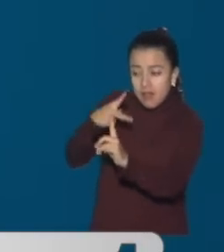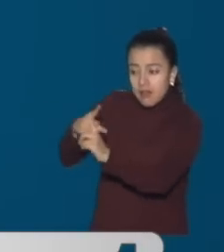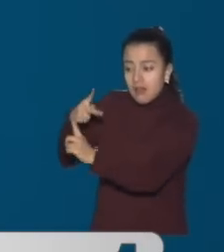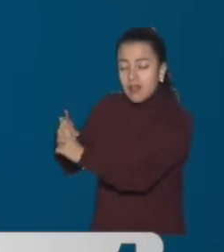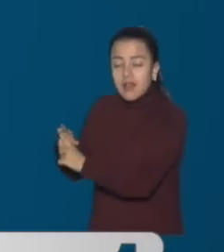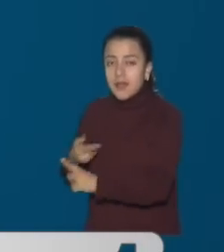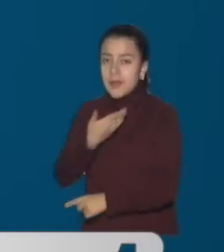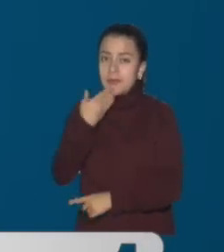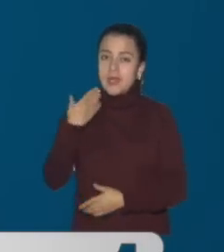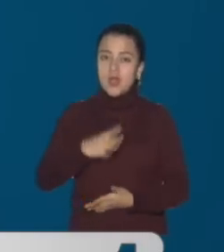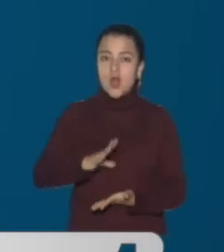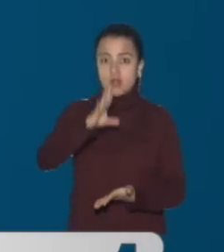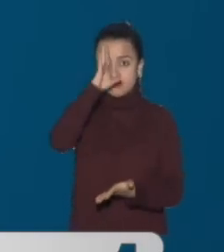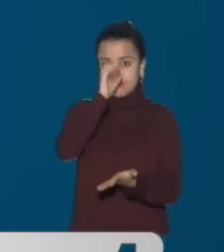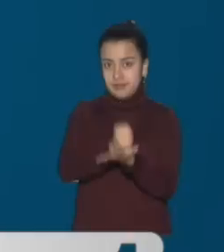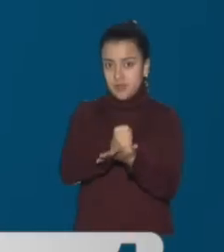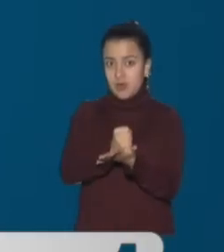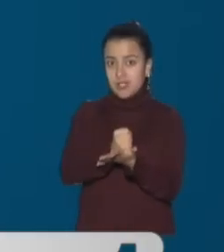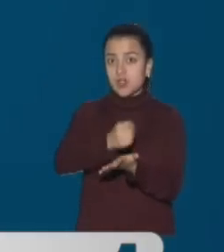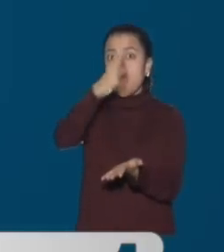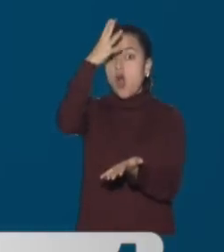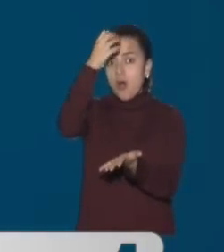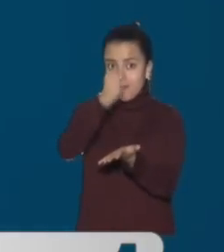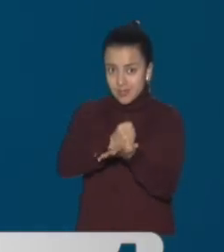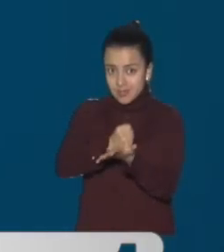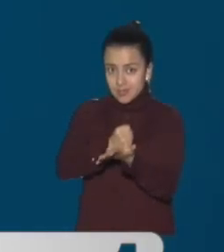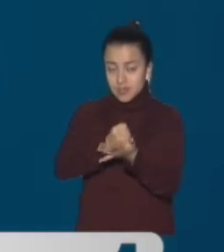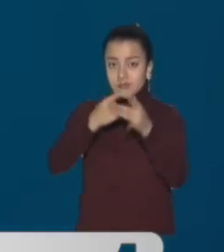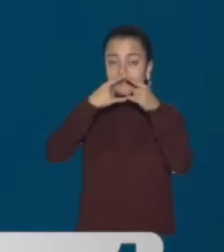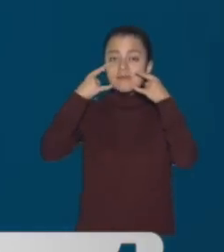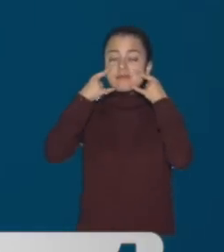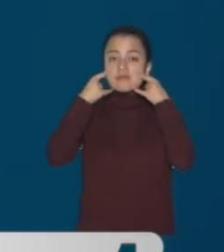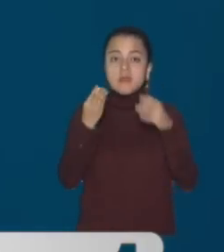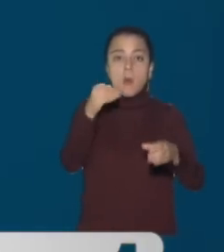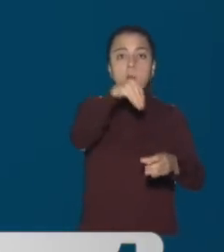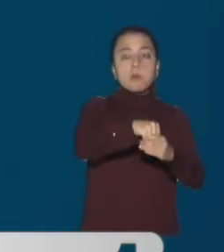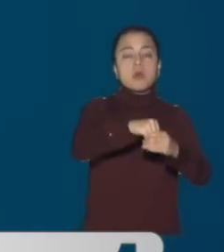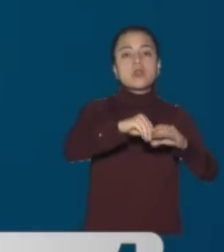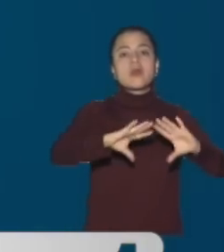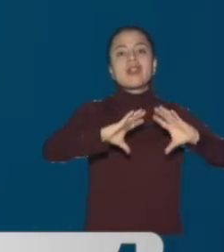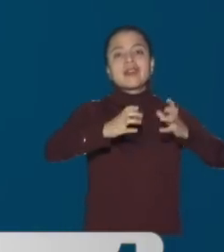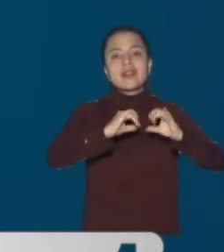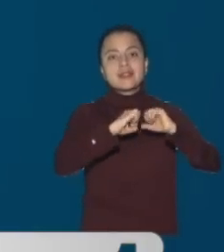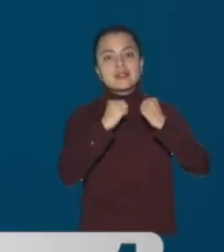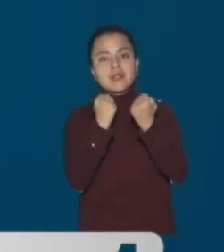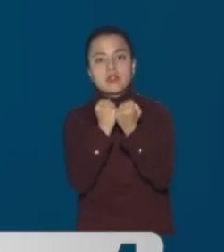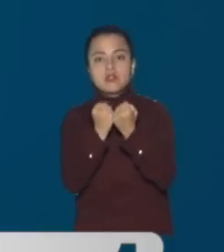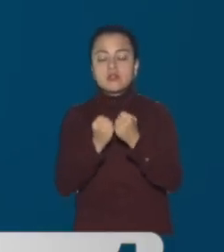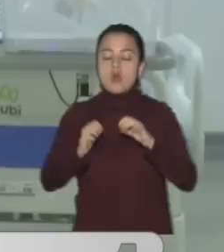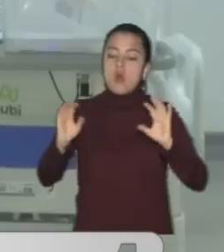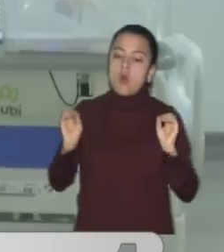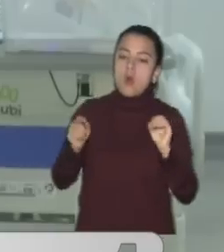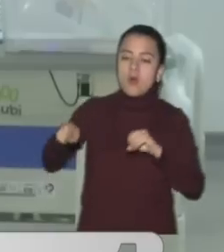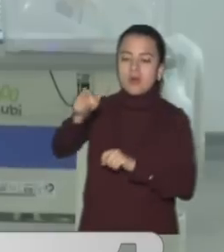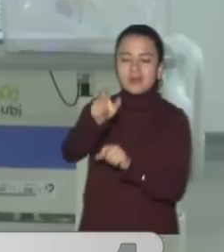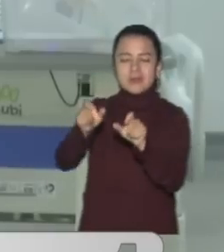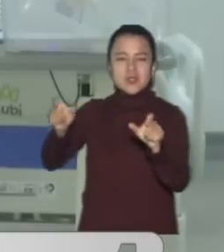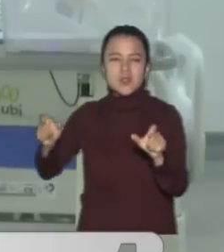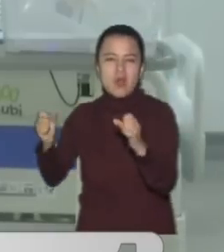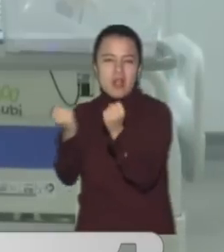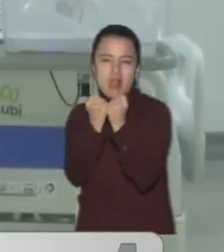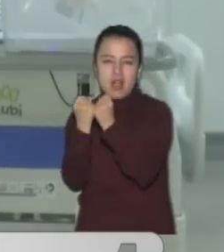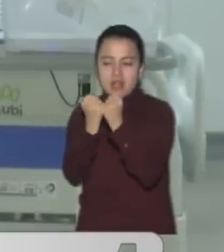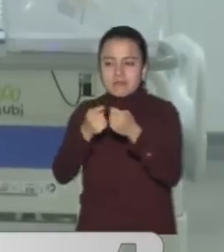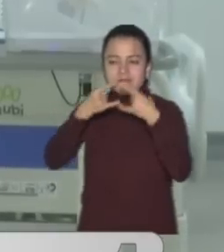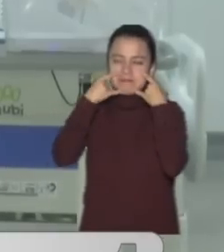del tapabocas bien puesto, en salones de clase, en espacios cerrados o que se presten a aglomeración. Según la Secretaría